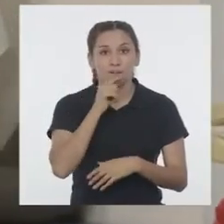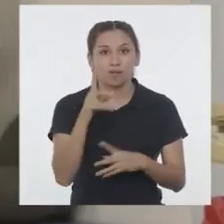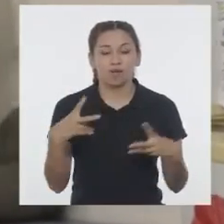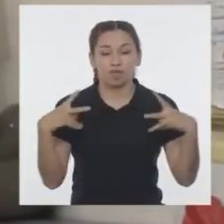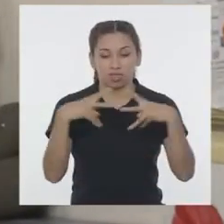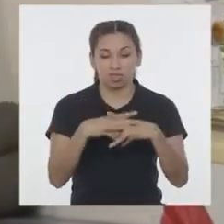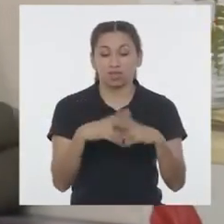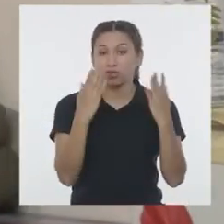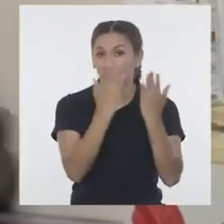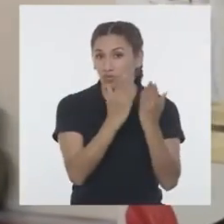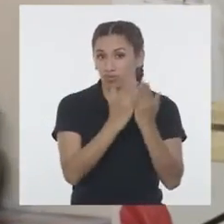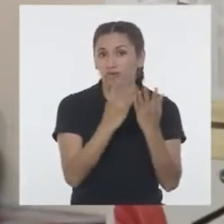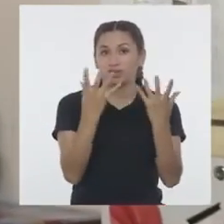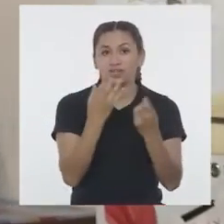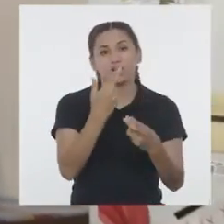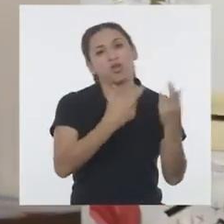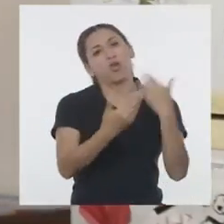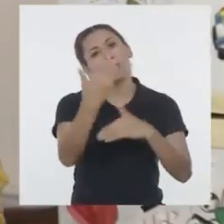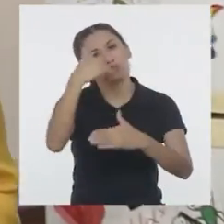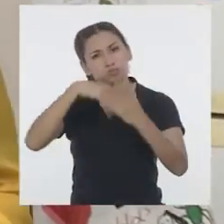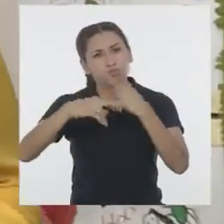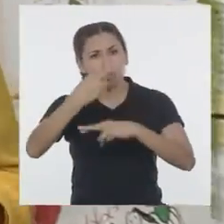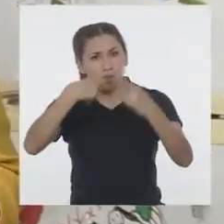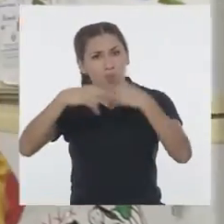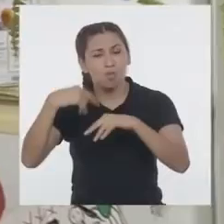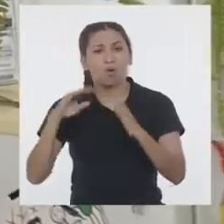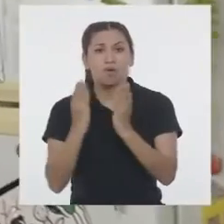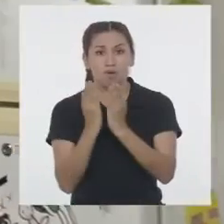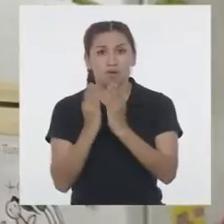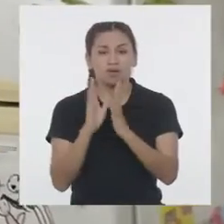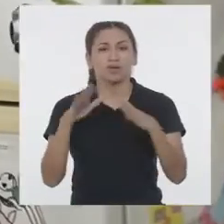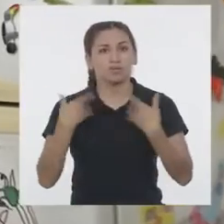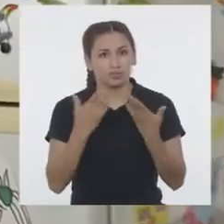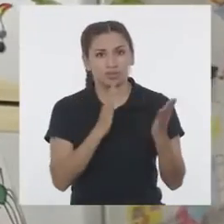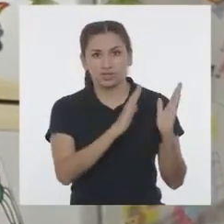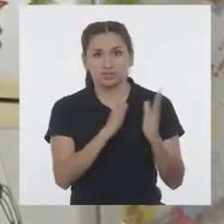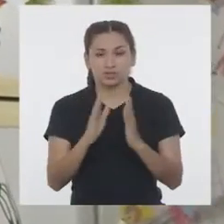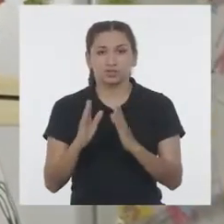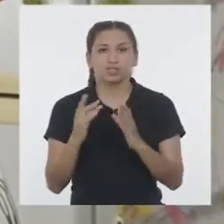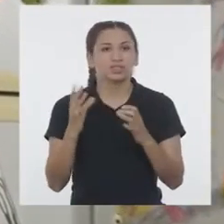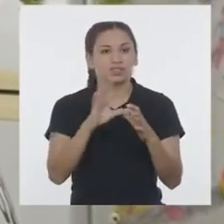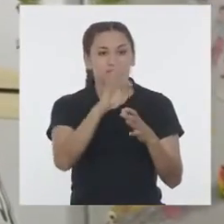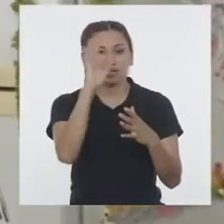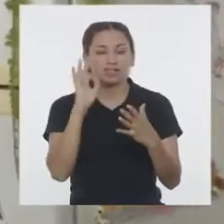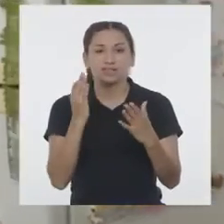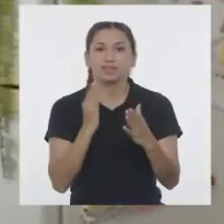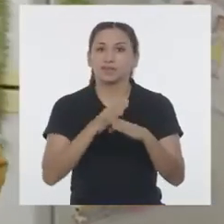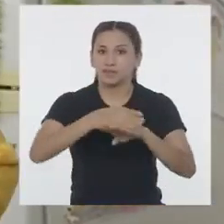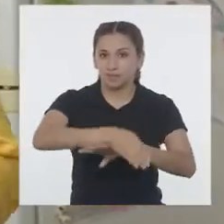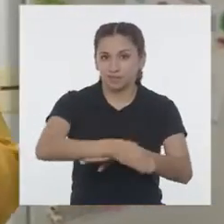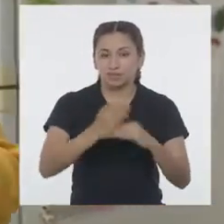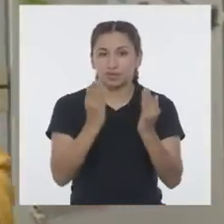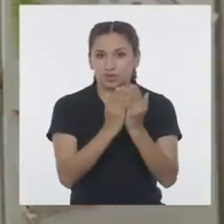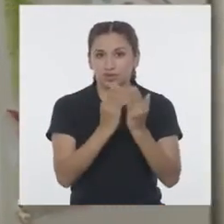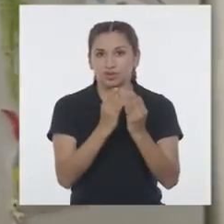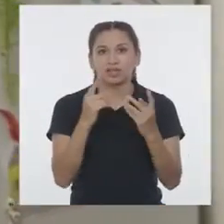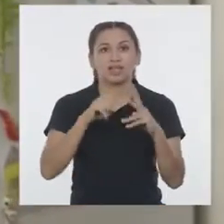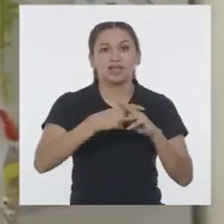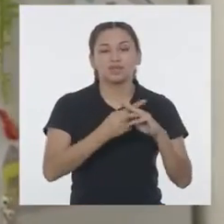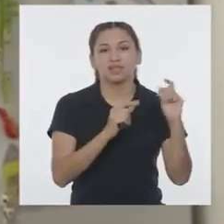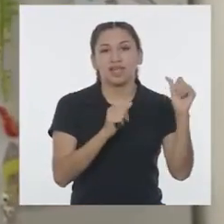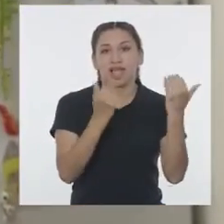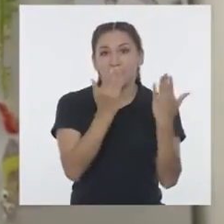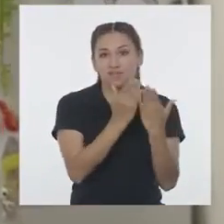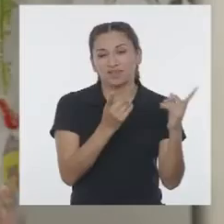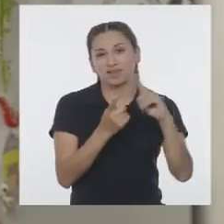estudiante interrumpió sus estudios y desea retomarlos, puede hacerlo a través del proceso excepcional de matrícula, el cual va